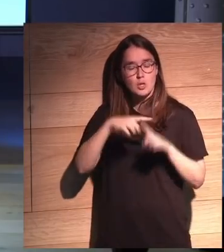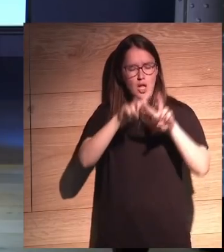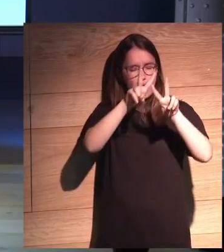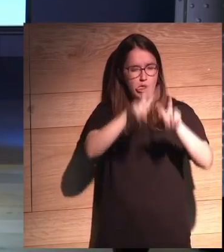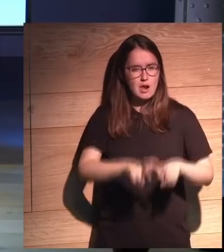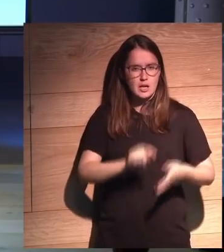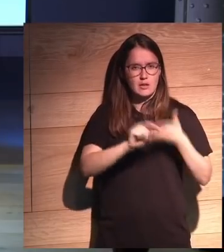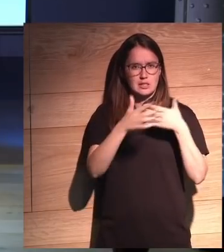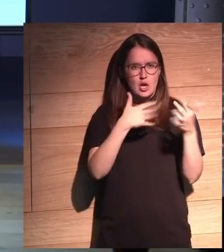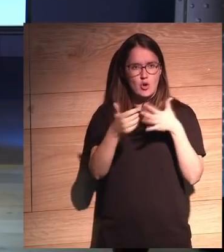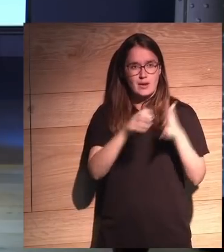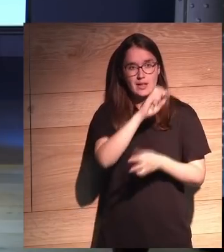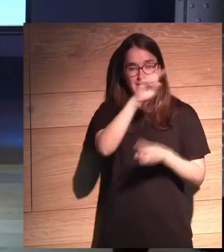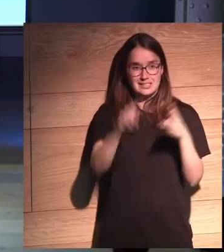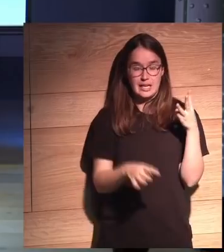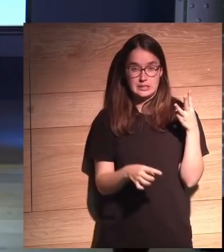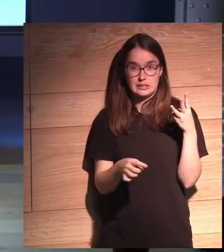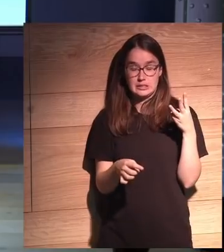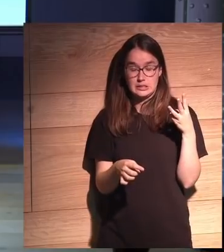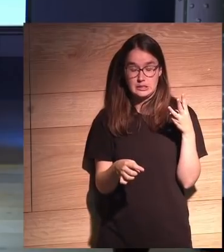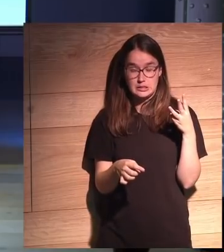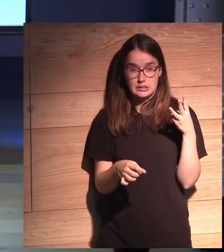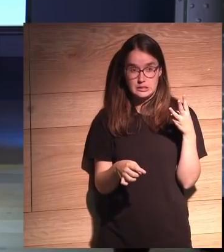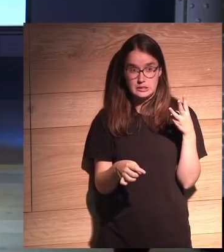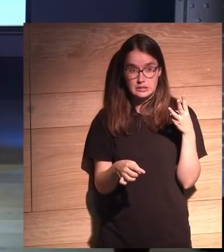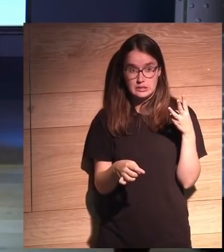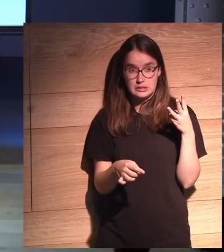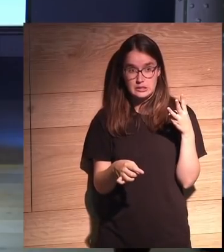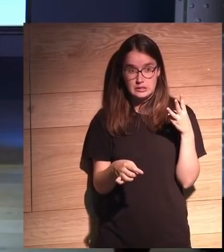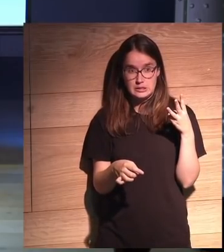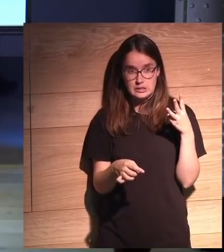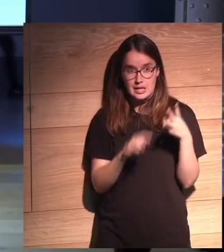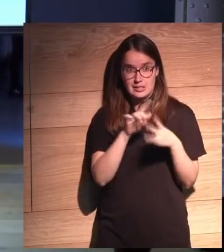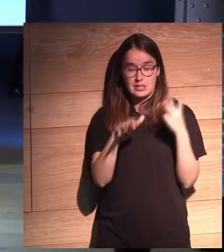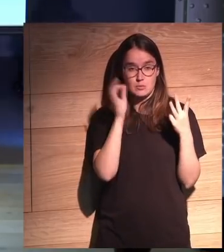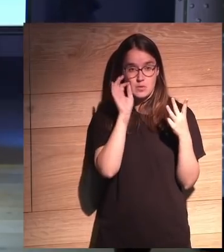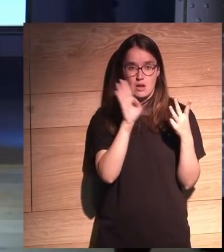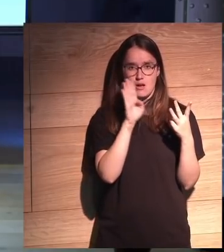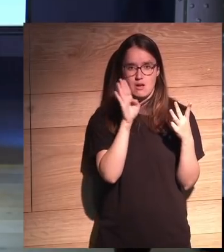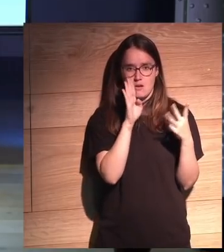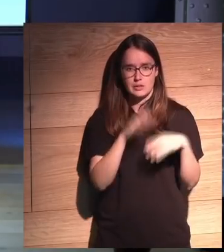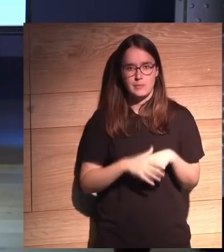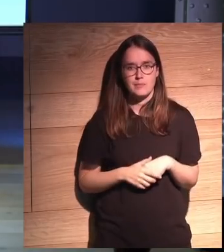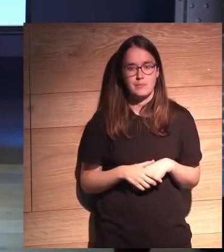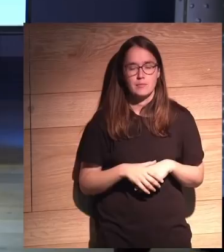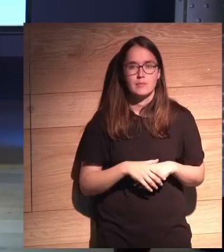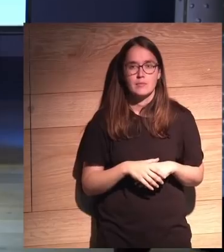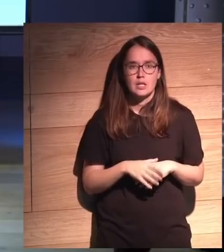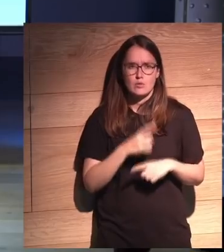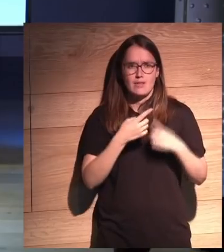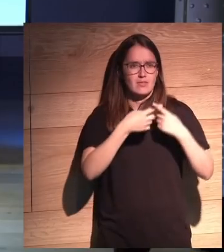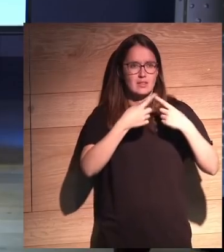analizas la obra de las 3 impresionistas, Morisot, Cassatt y González, y hay